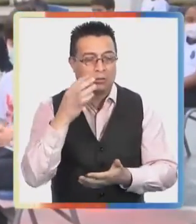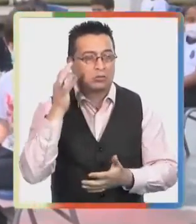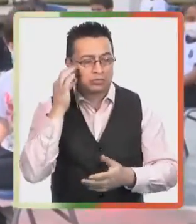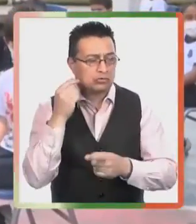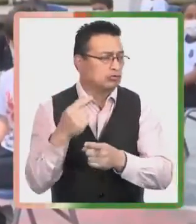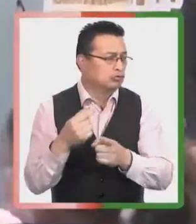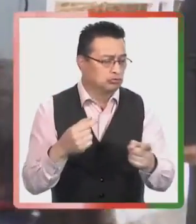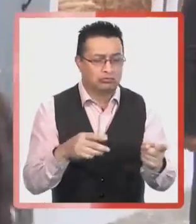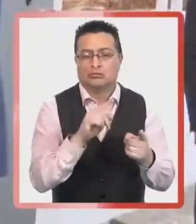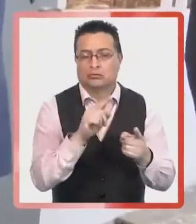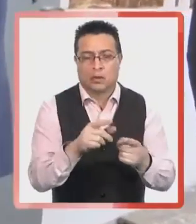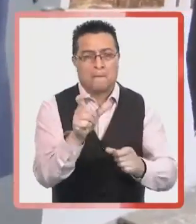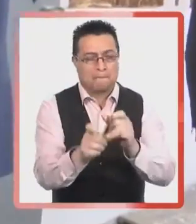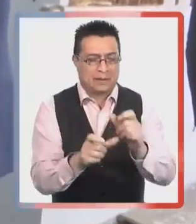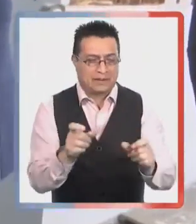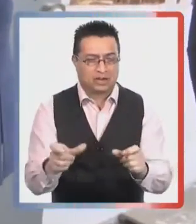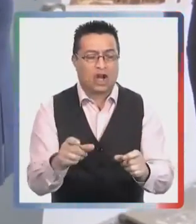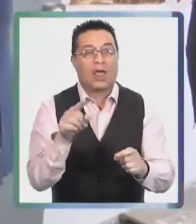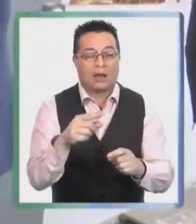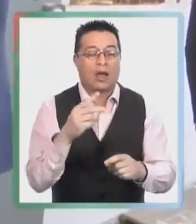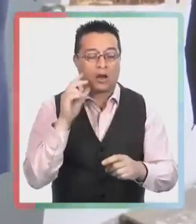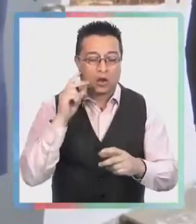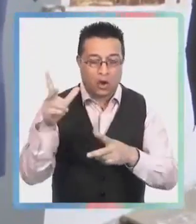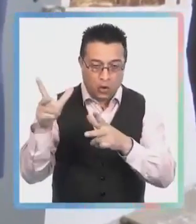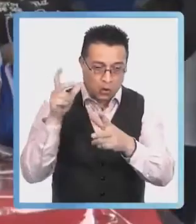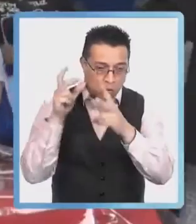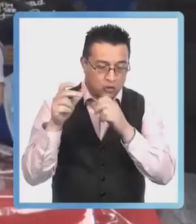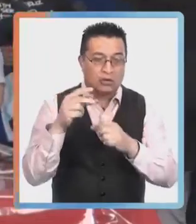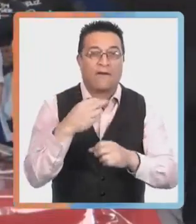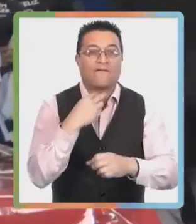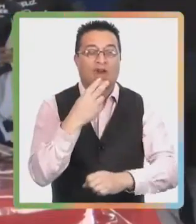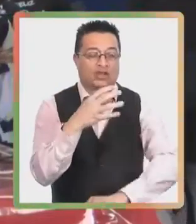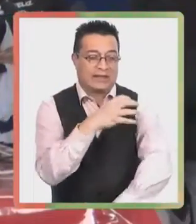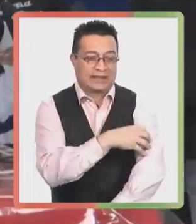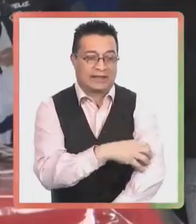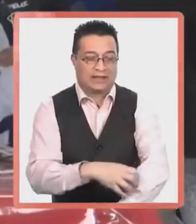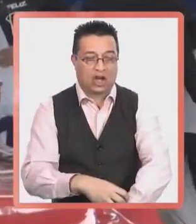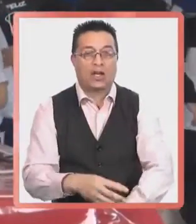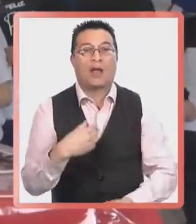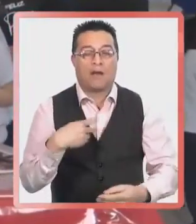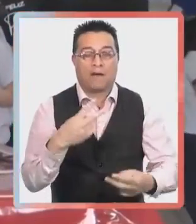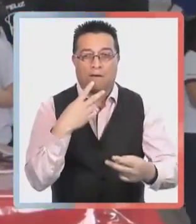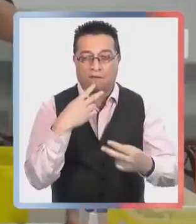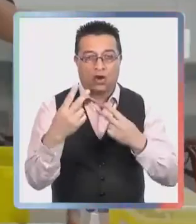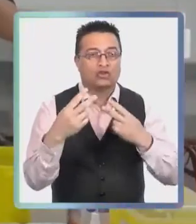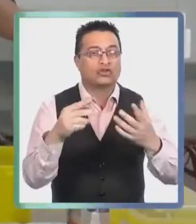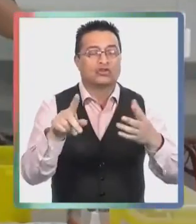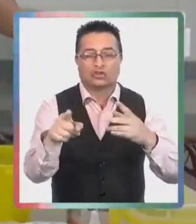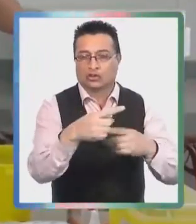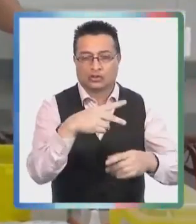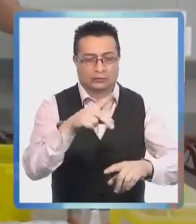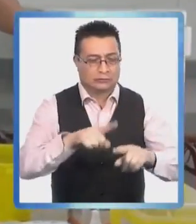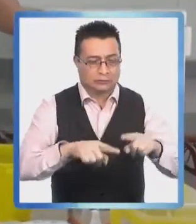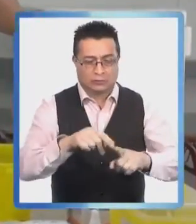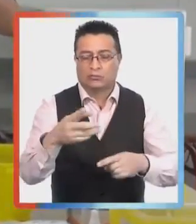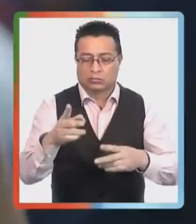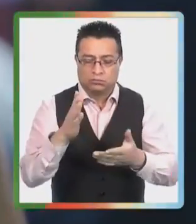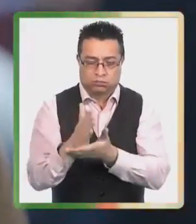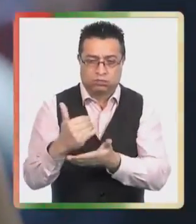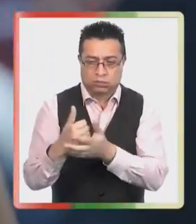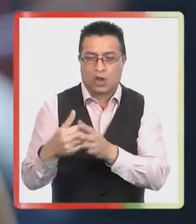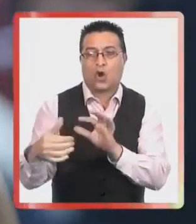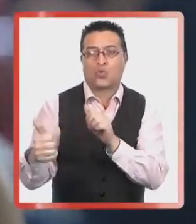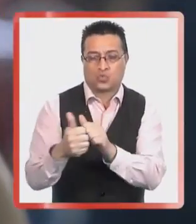alcaldesas, con la población misma, hay que escuchar la voz de las regiones, hay que escuchar la voz del territorio, hay